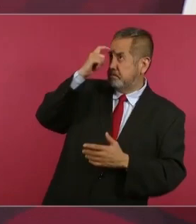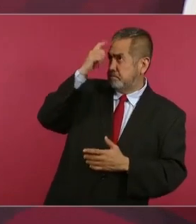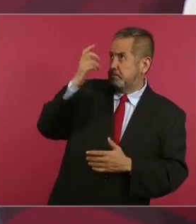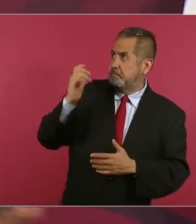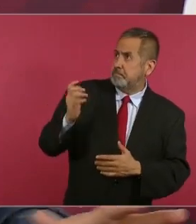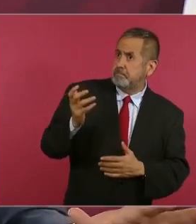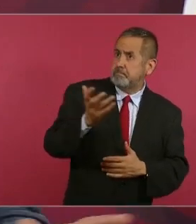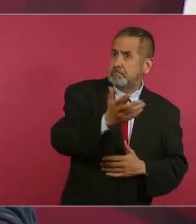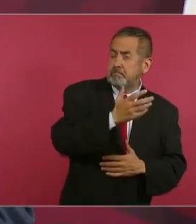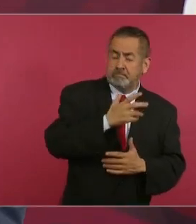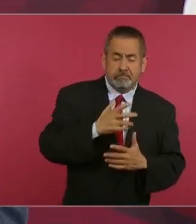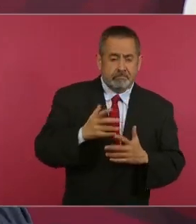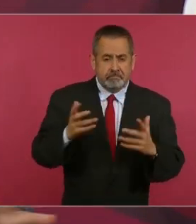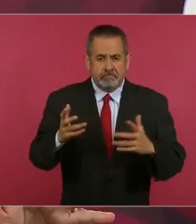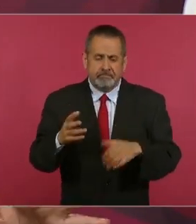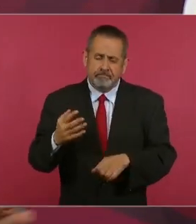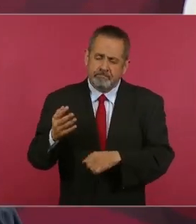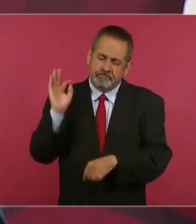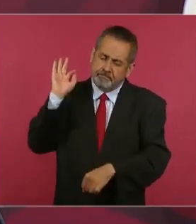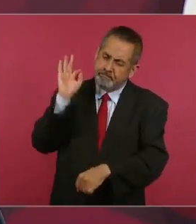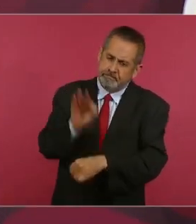nos protegió.